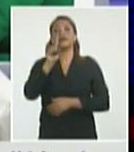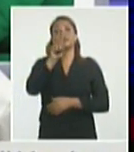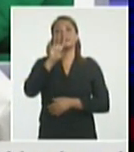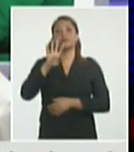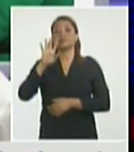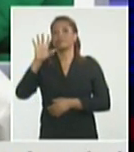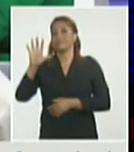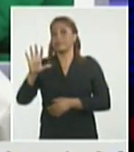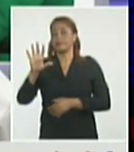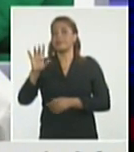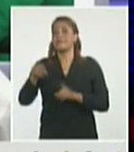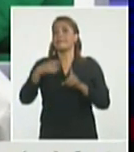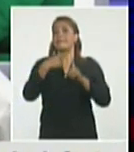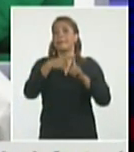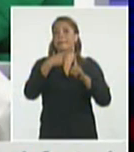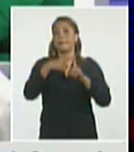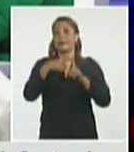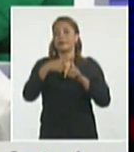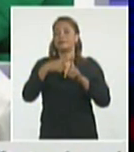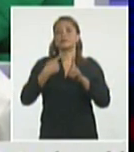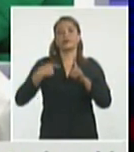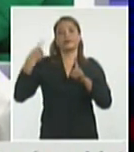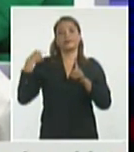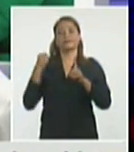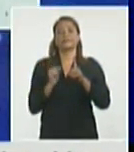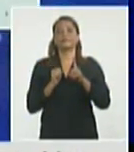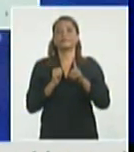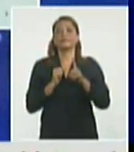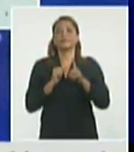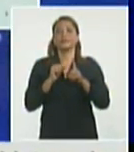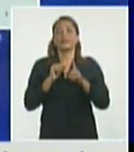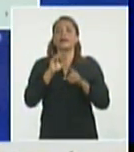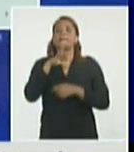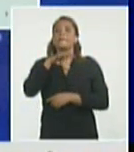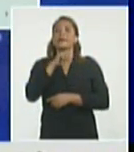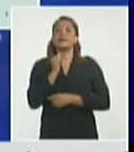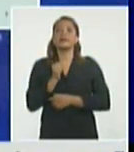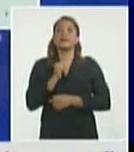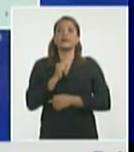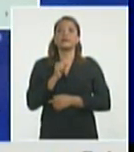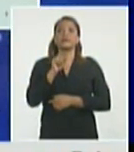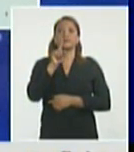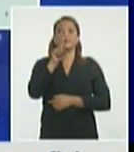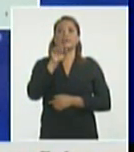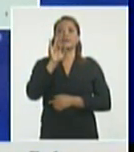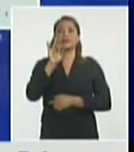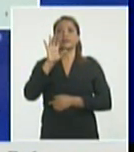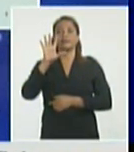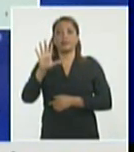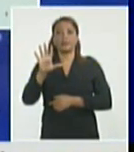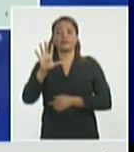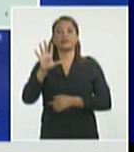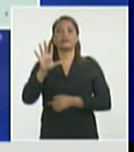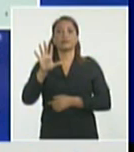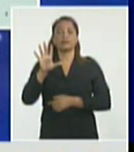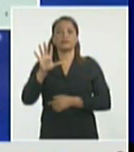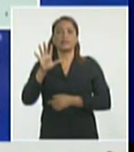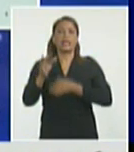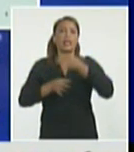145 más que el día anterior. Pilar del Río con 175, estamos hablando de